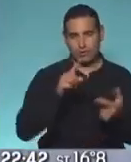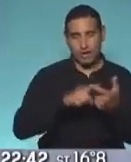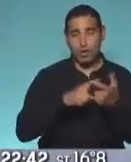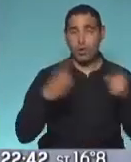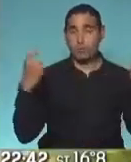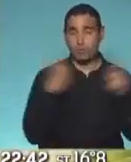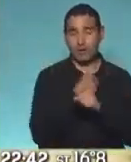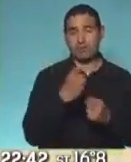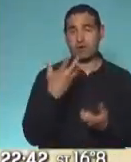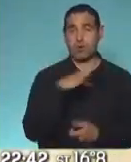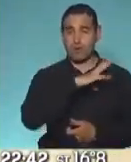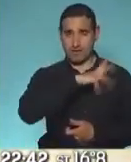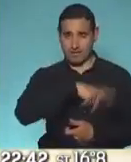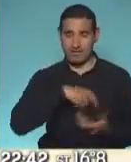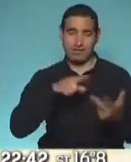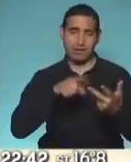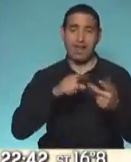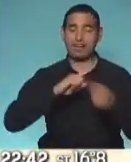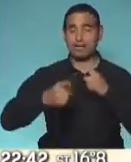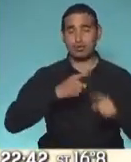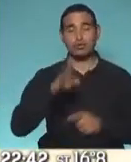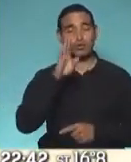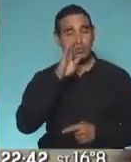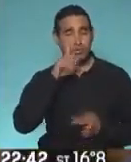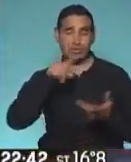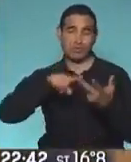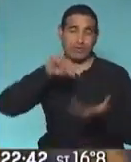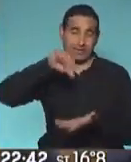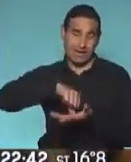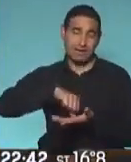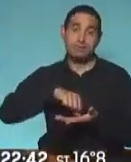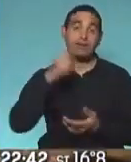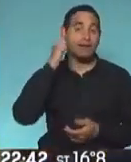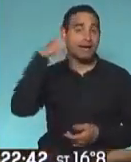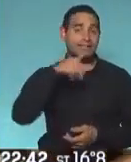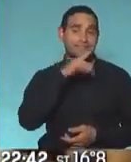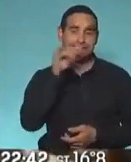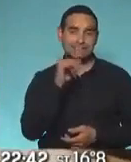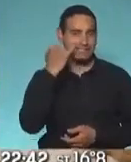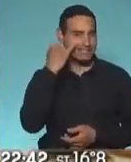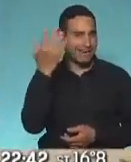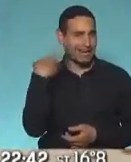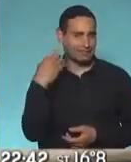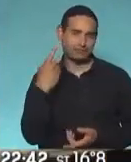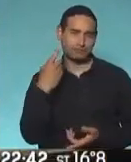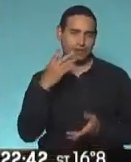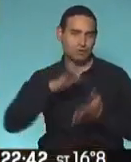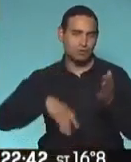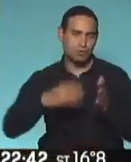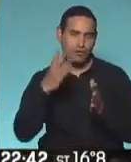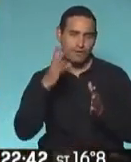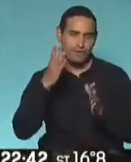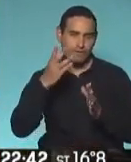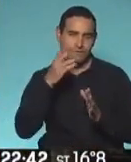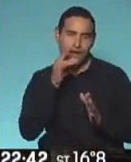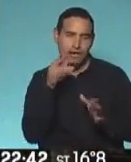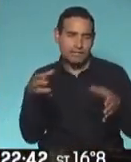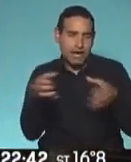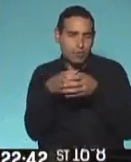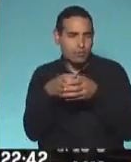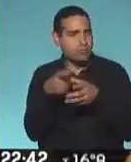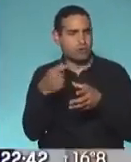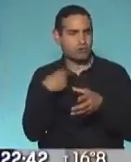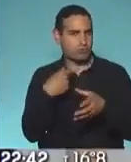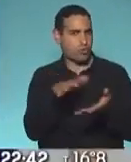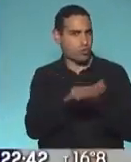con los palestinos, la relación con Estados Unidos e Irán. Pero Gantz y su alianza azul y blanca no quieren verse afectados por las causas